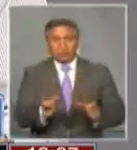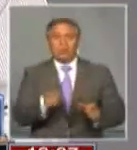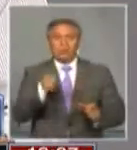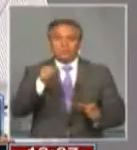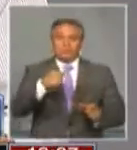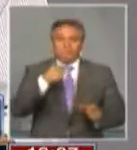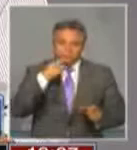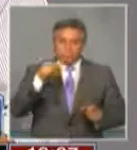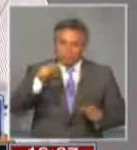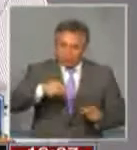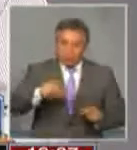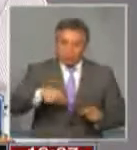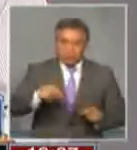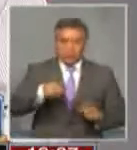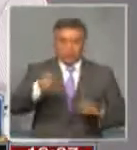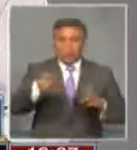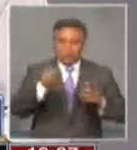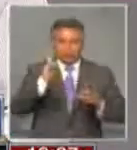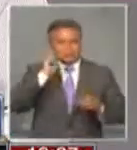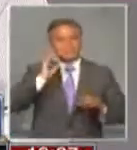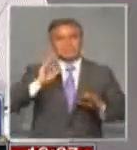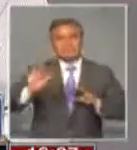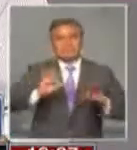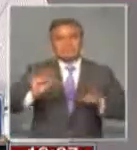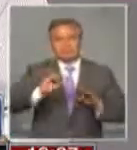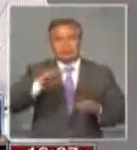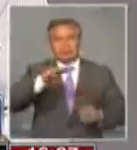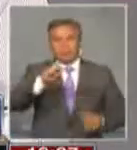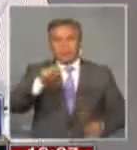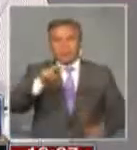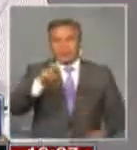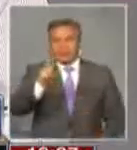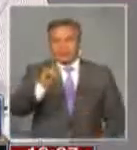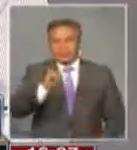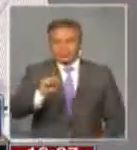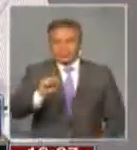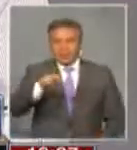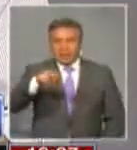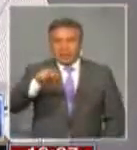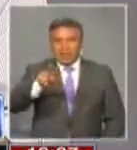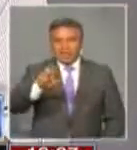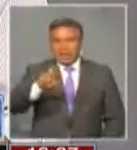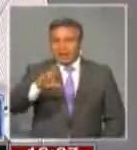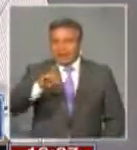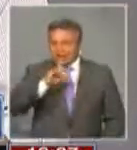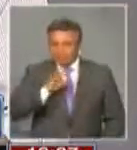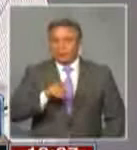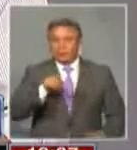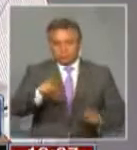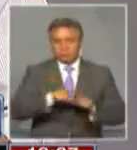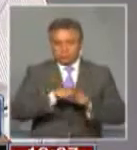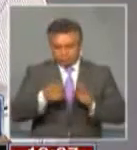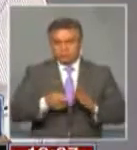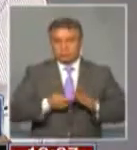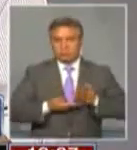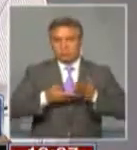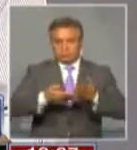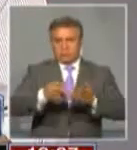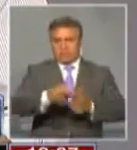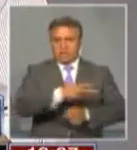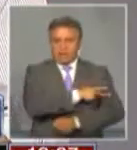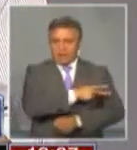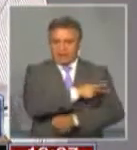o en este caso la señora Marisa Navarrete hizo su informe, ¿cierto?, es presentado a su jefe superior inmediato, que en ese caso